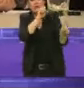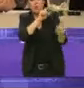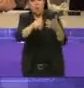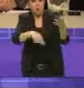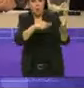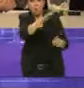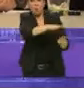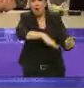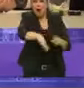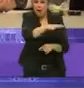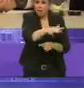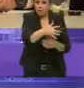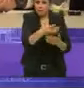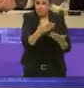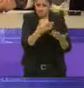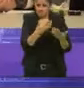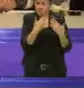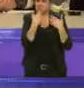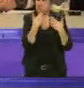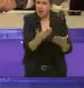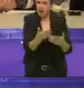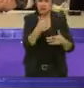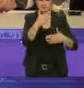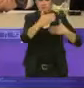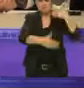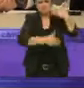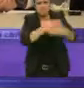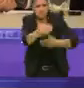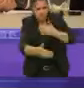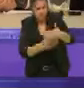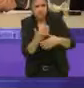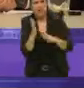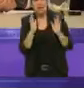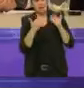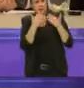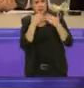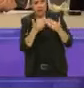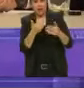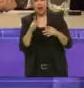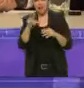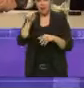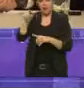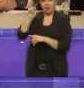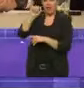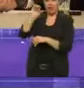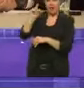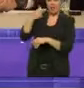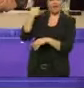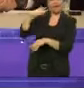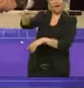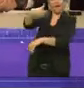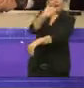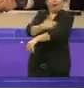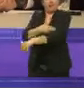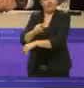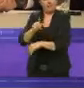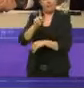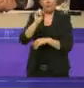muy buena, con buen desarrollo, no por la gestión de Taboada ni de los panistas,